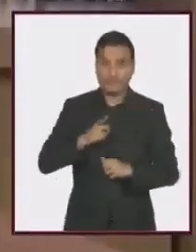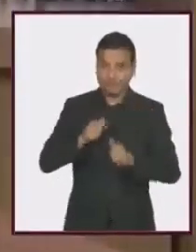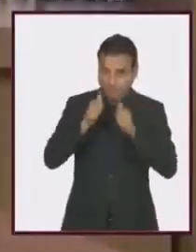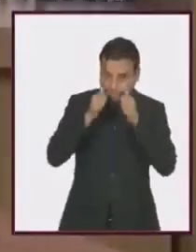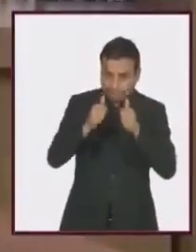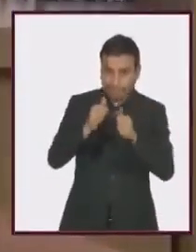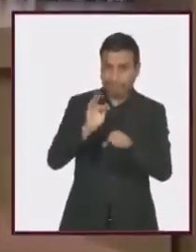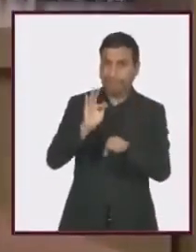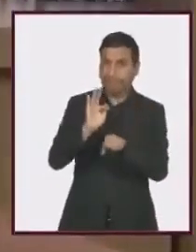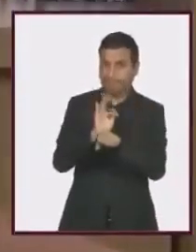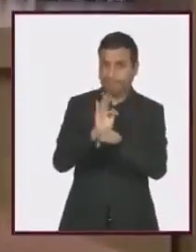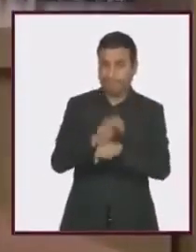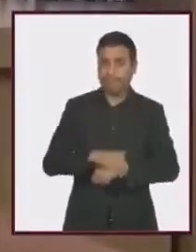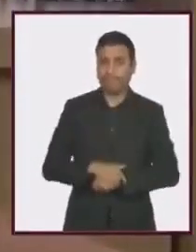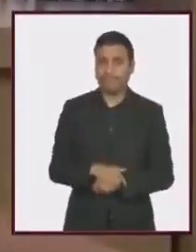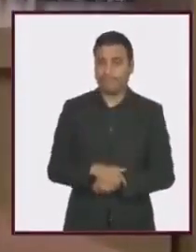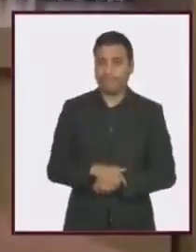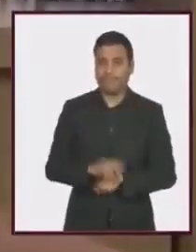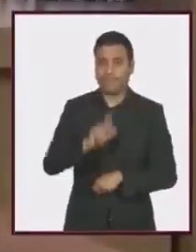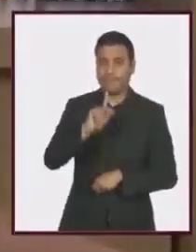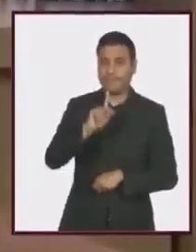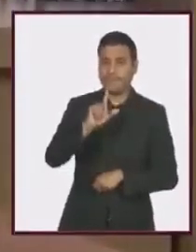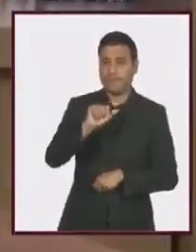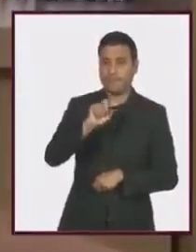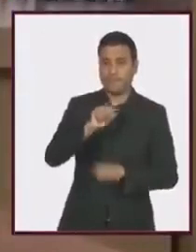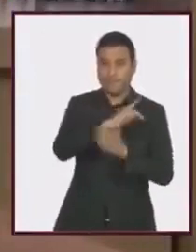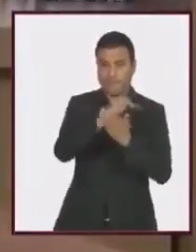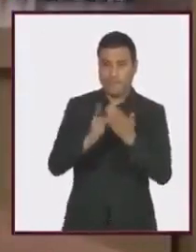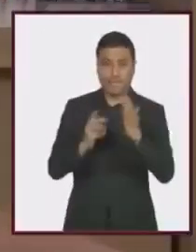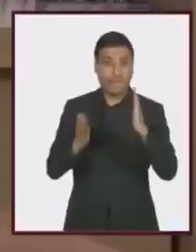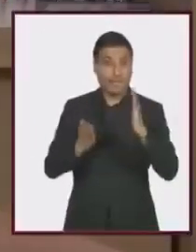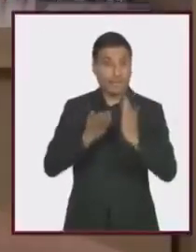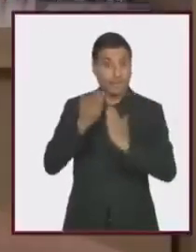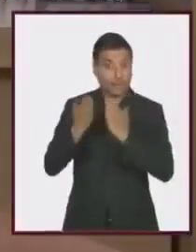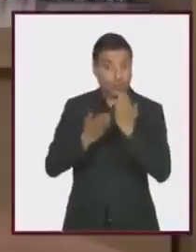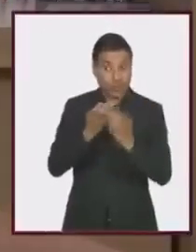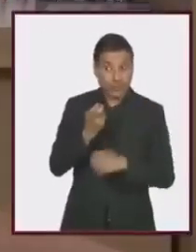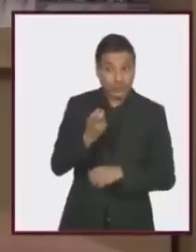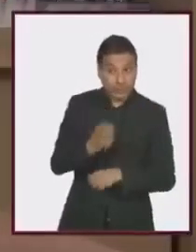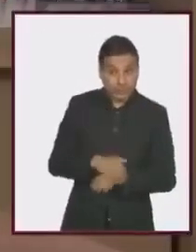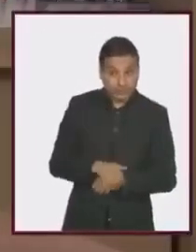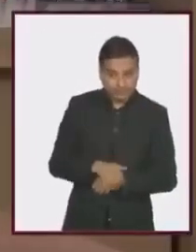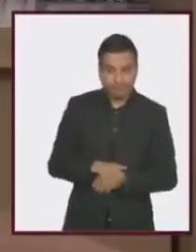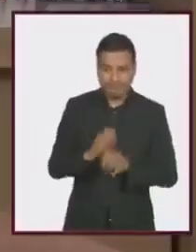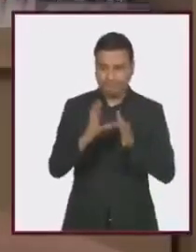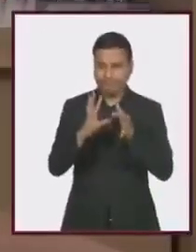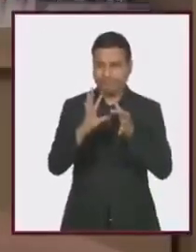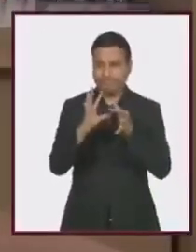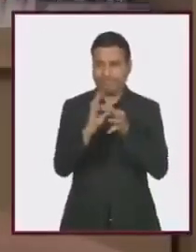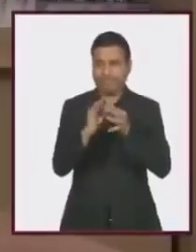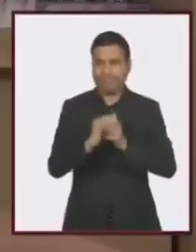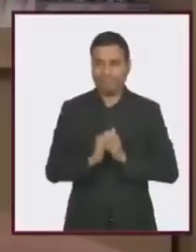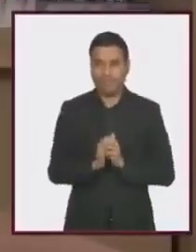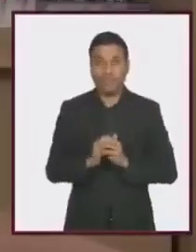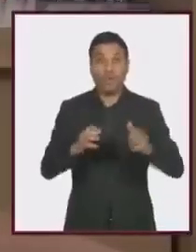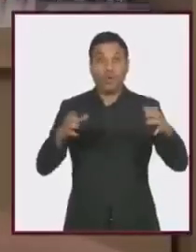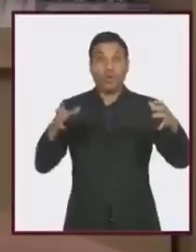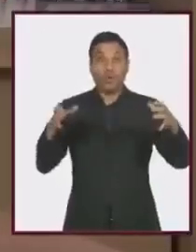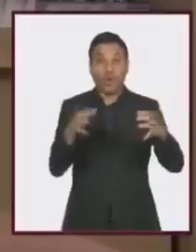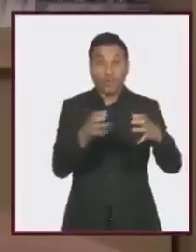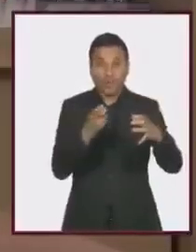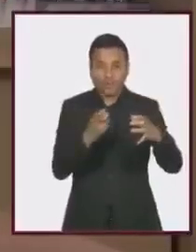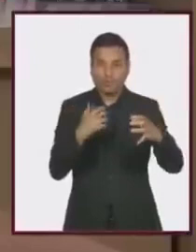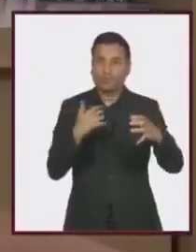se ha hecho del plan de estudios en el sentido de que al plantear a la comunidad como el núcleo integrador de los procesos